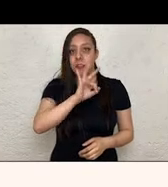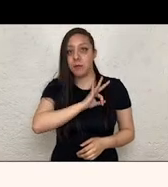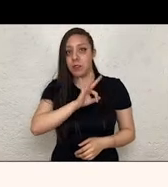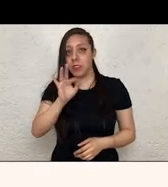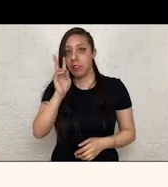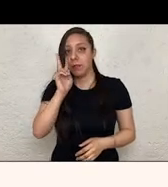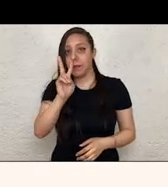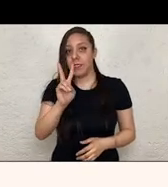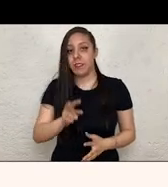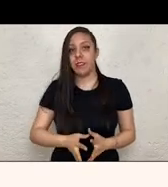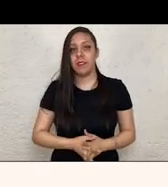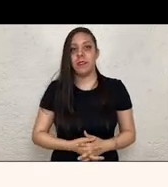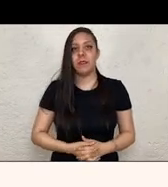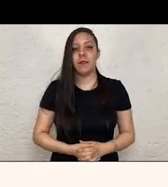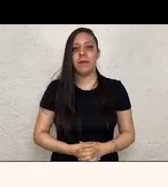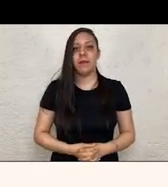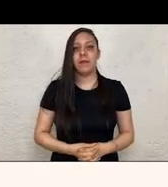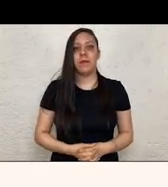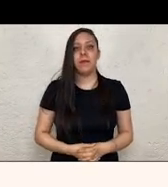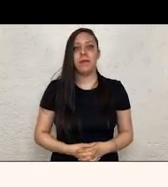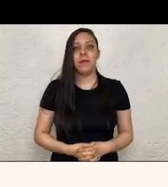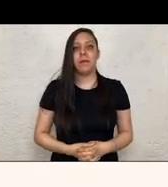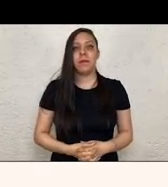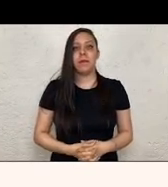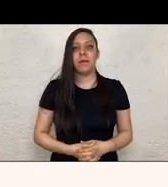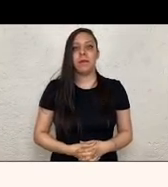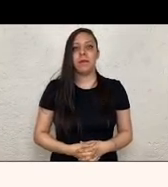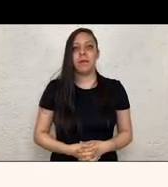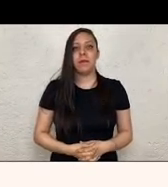Saber si se nos viene.